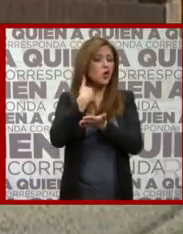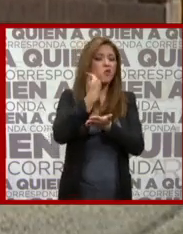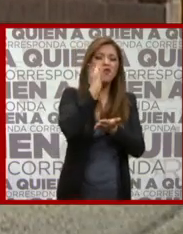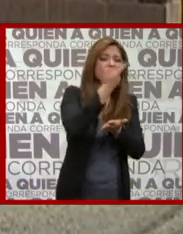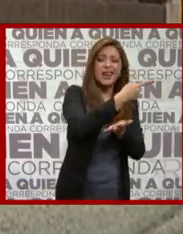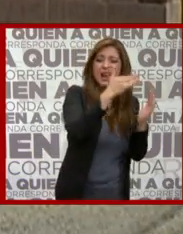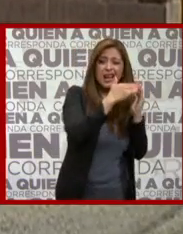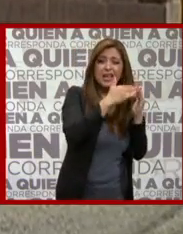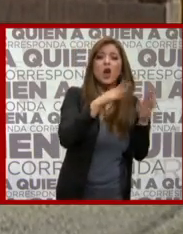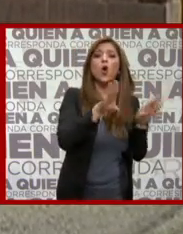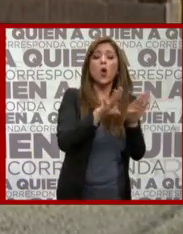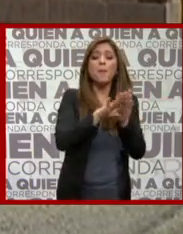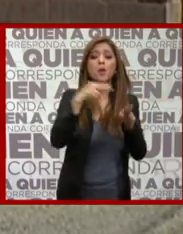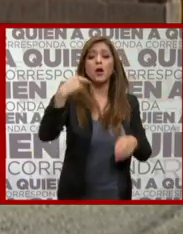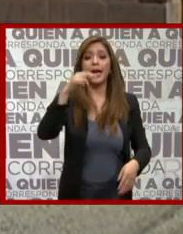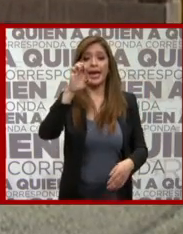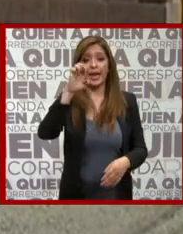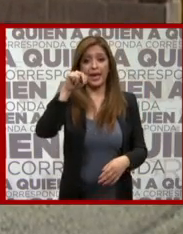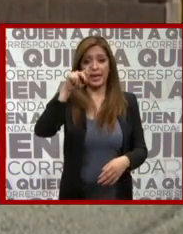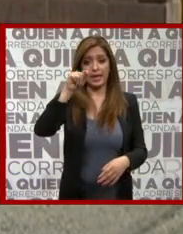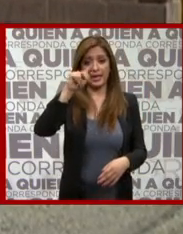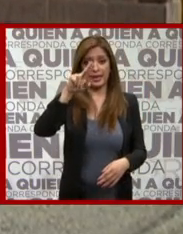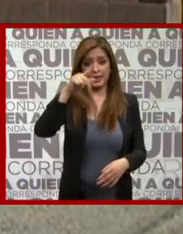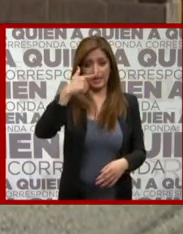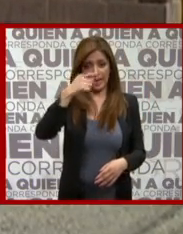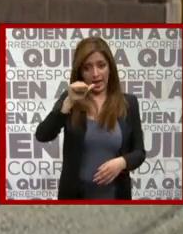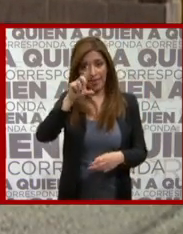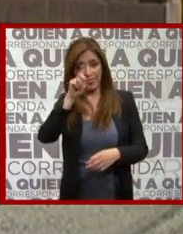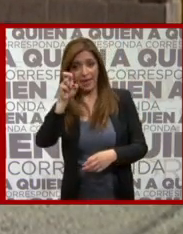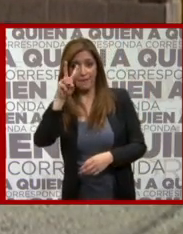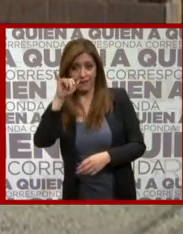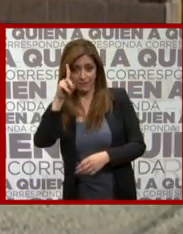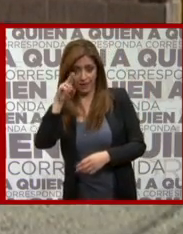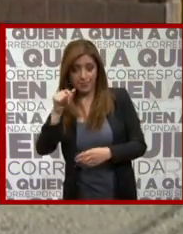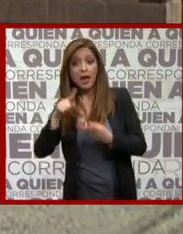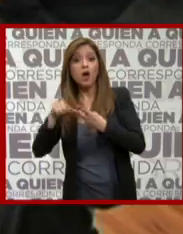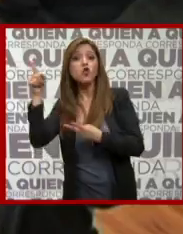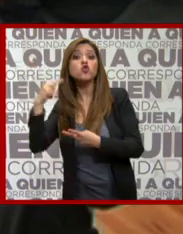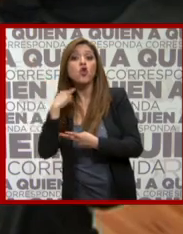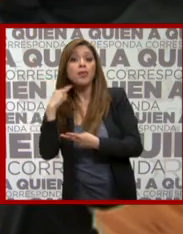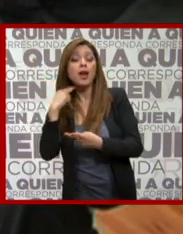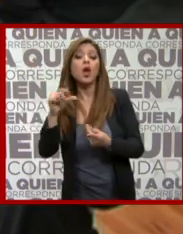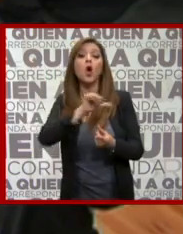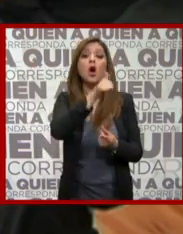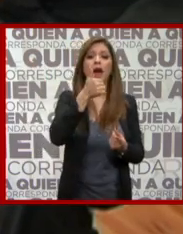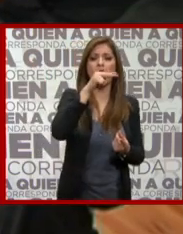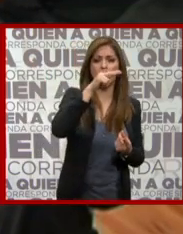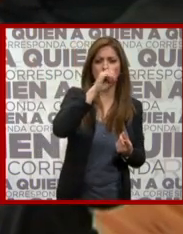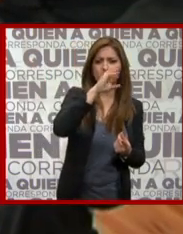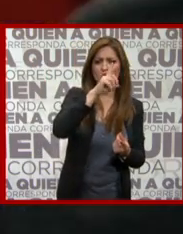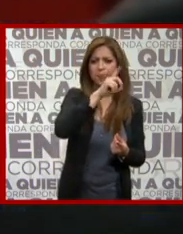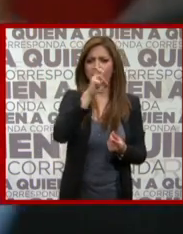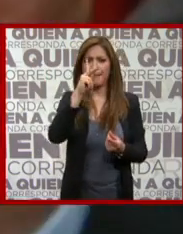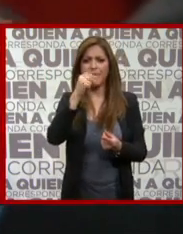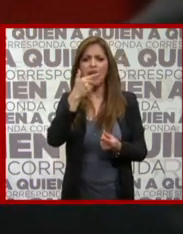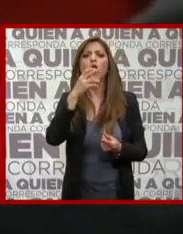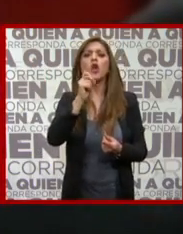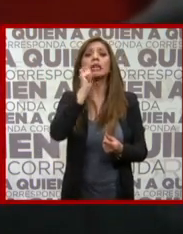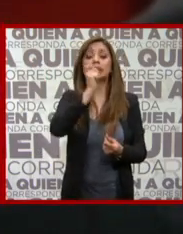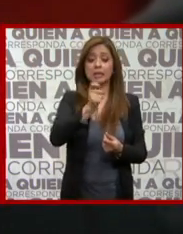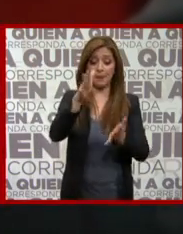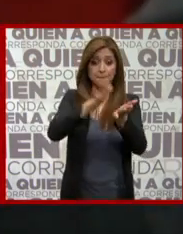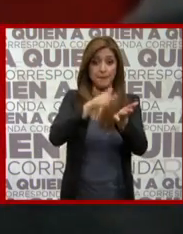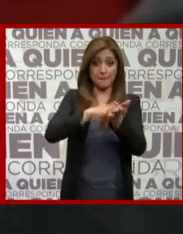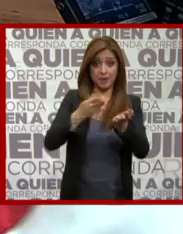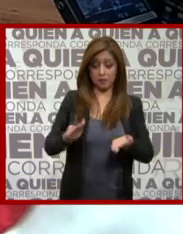Uno, llamado entrega de vivienda vía poder notarial, y otro, dación en pago. La dación en pago se refiere a una escritura ante un notario público